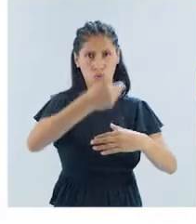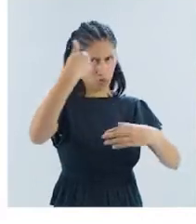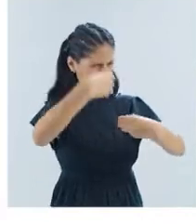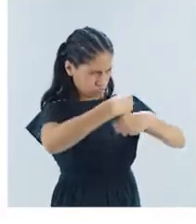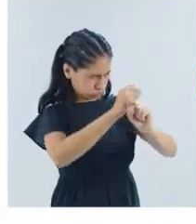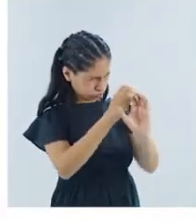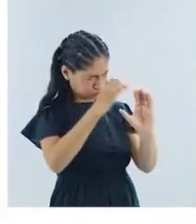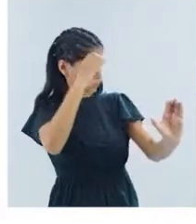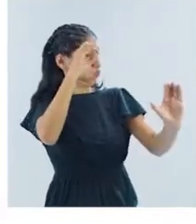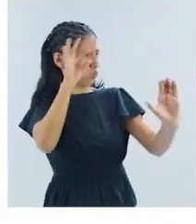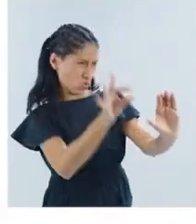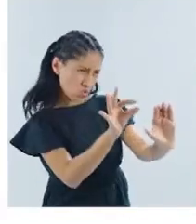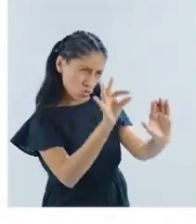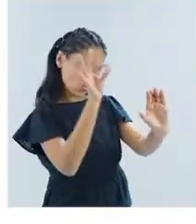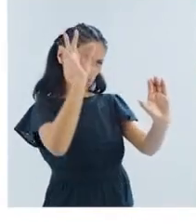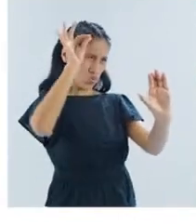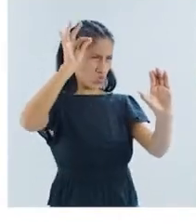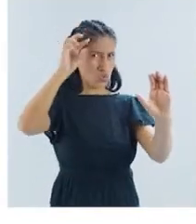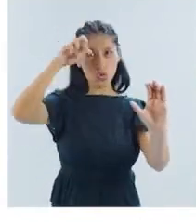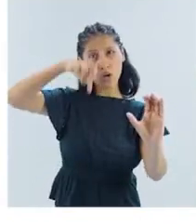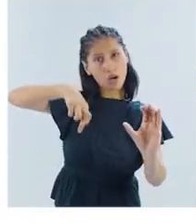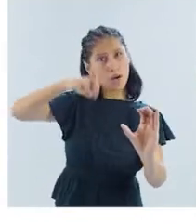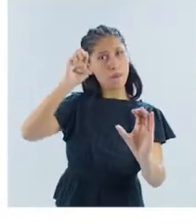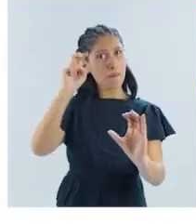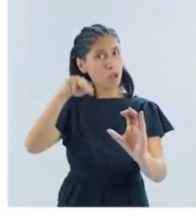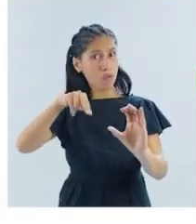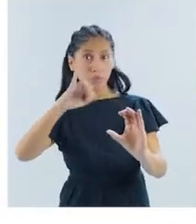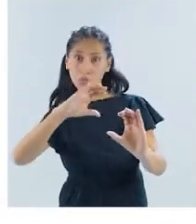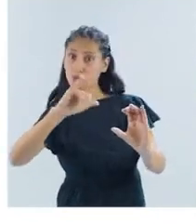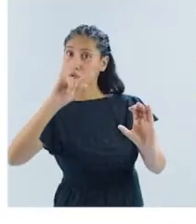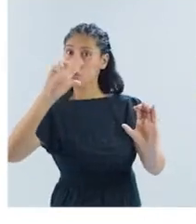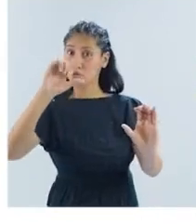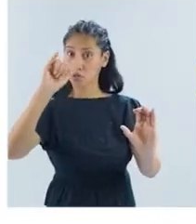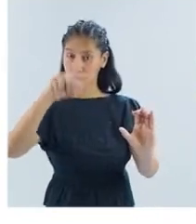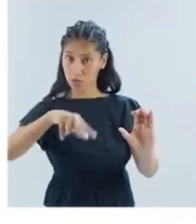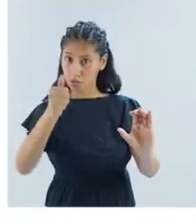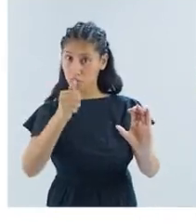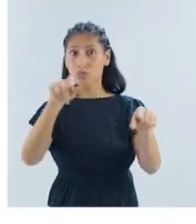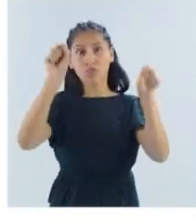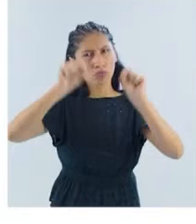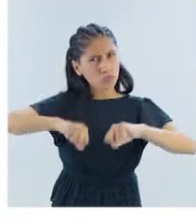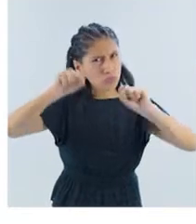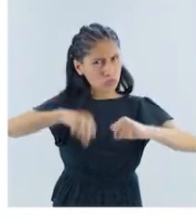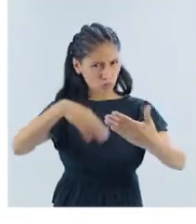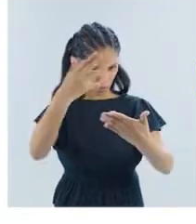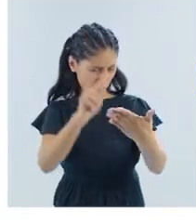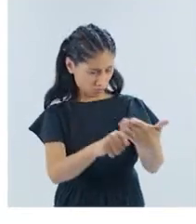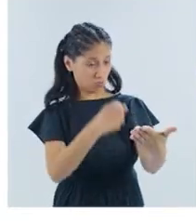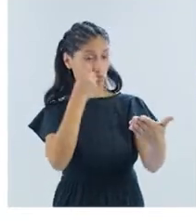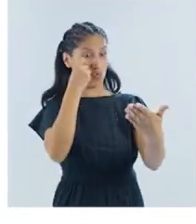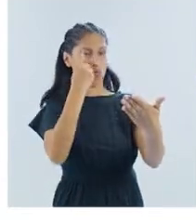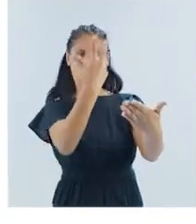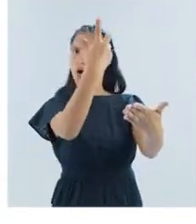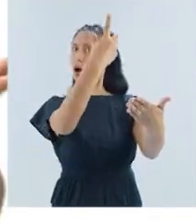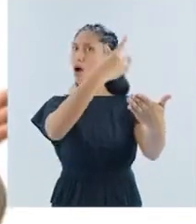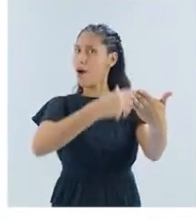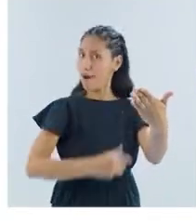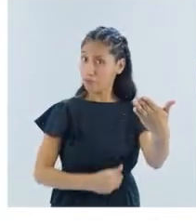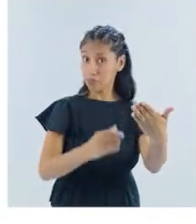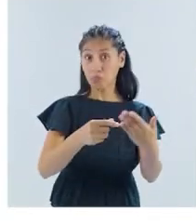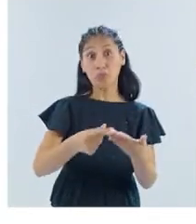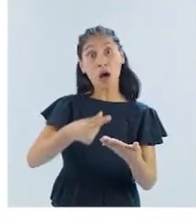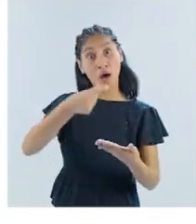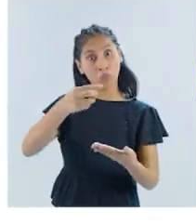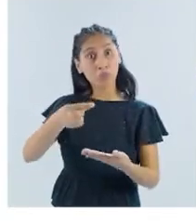científicos se han dado por casualidad. Esto sucede porque se buscaban soluciones a otros problemas y terminaban descubriendo lo que menos